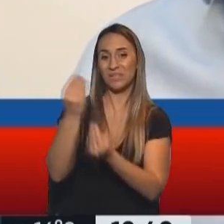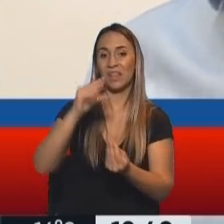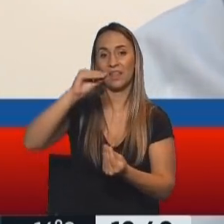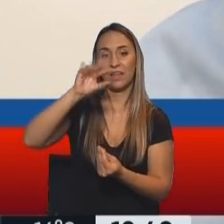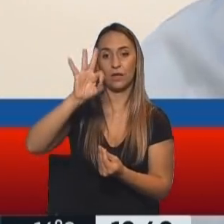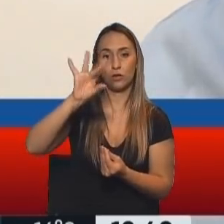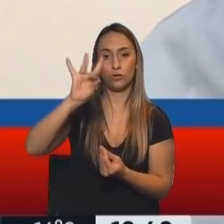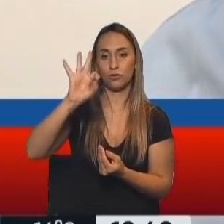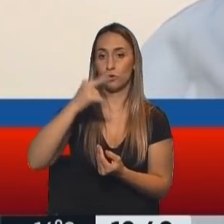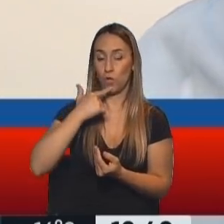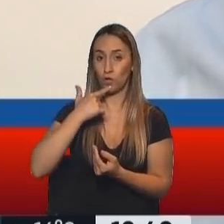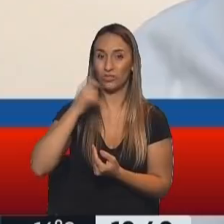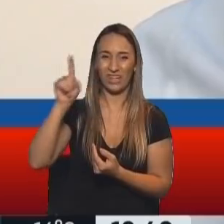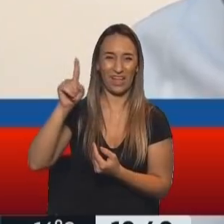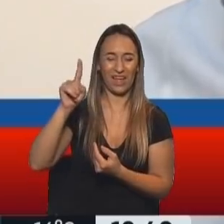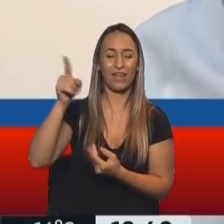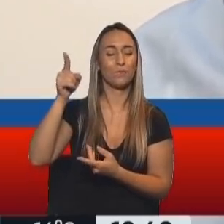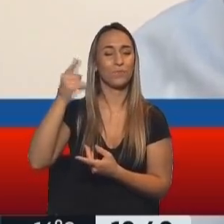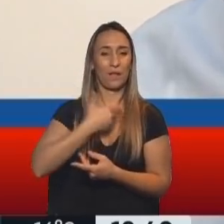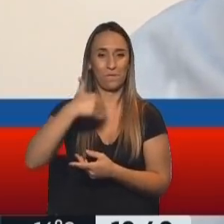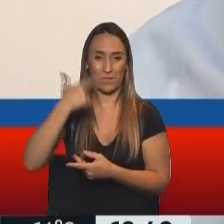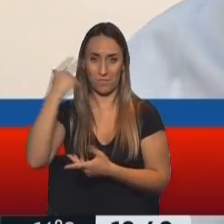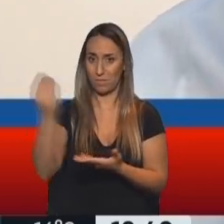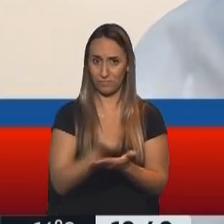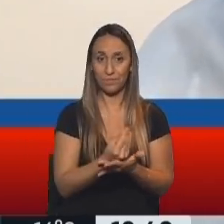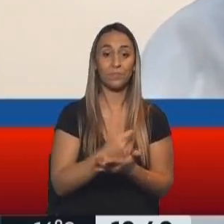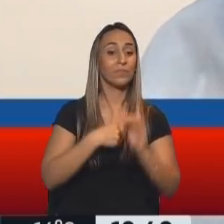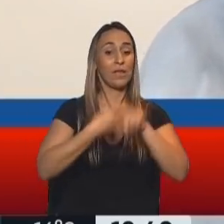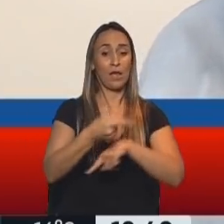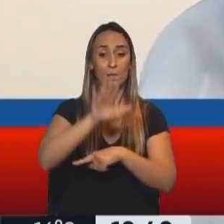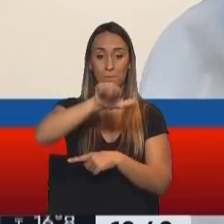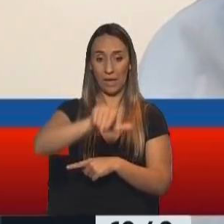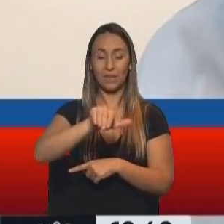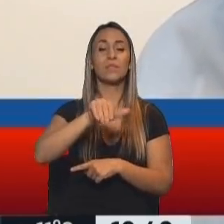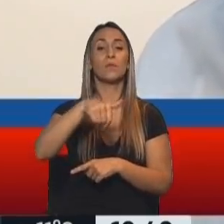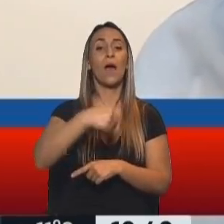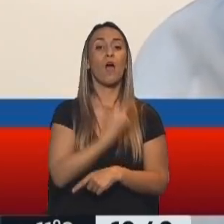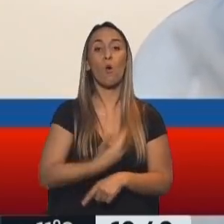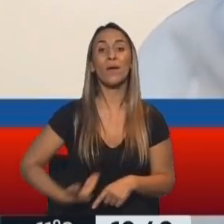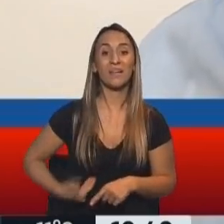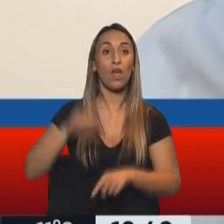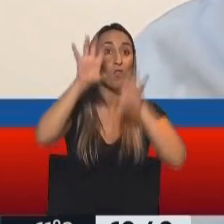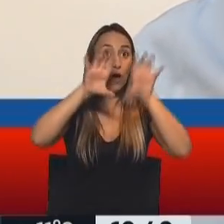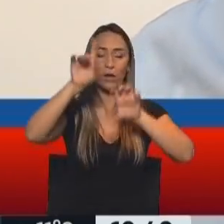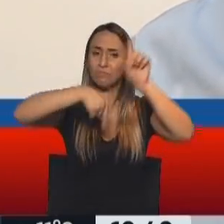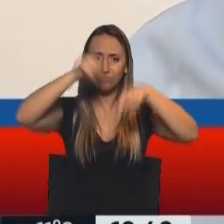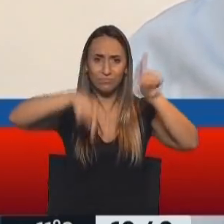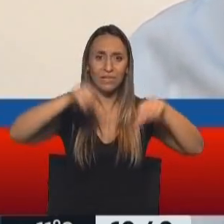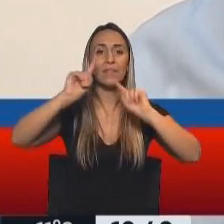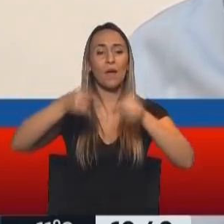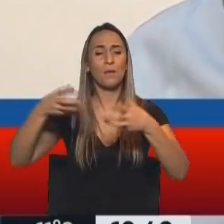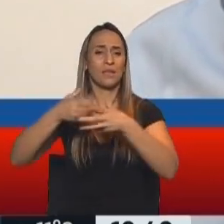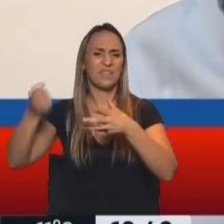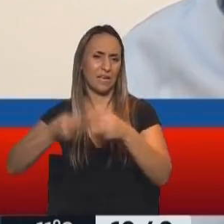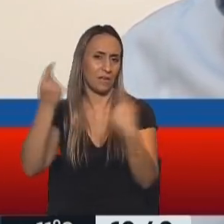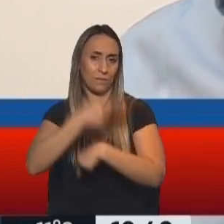el Fondo Monetario. El día martes vendrán gobernadores y organizaciones. Miércoles y